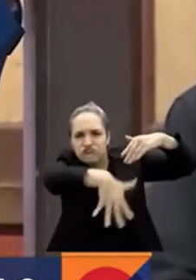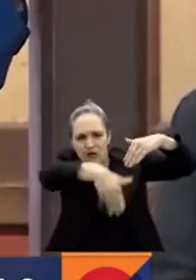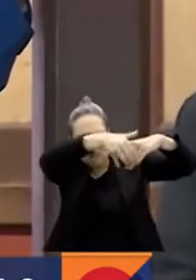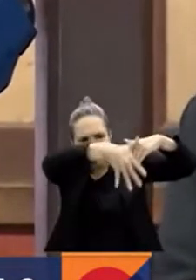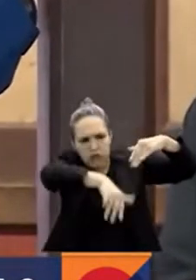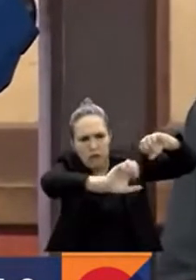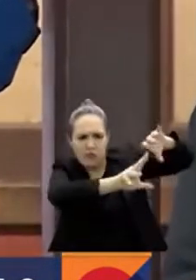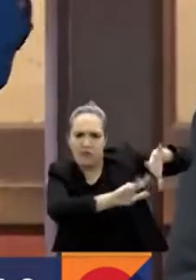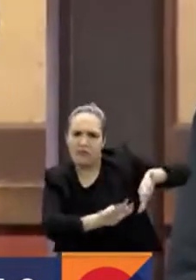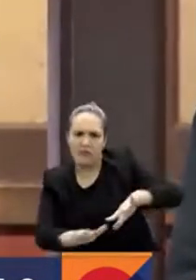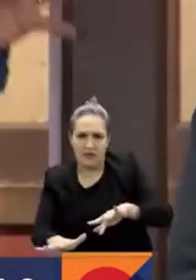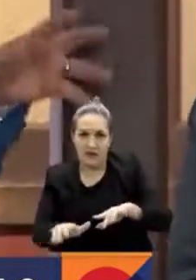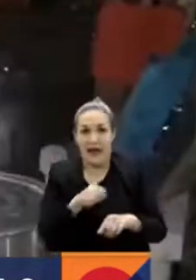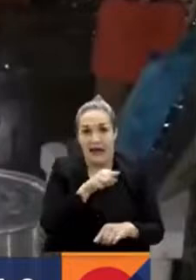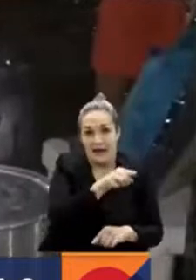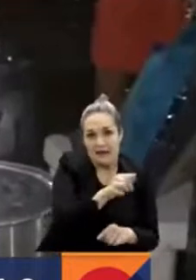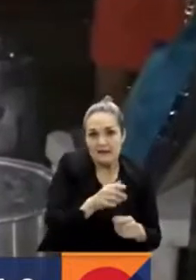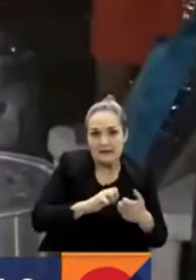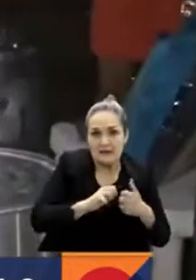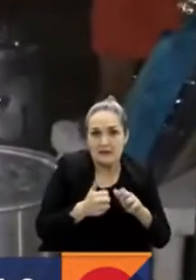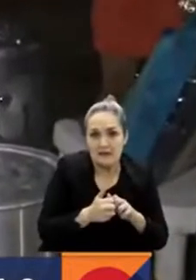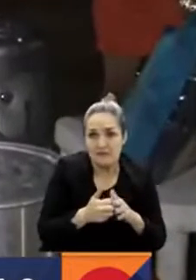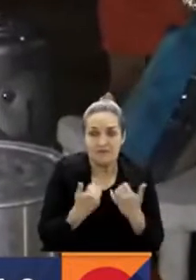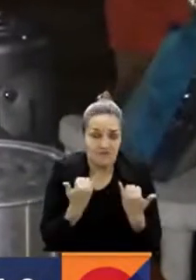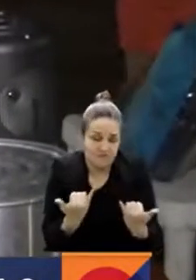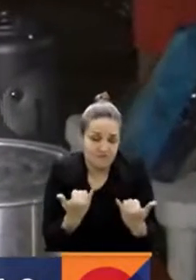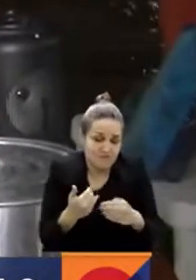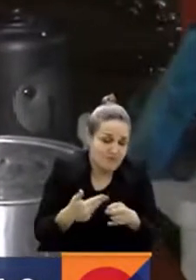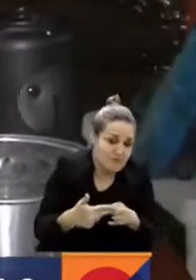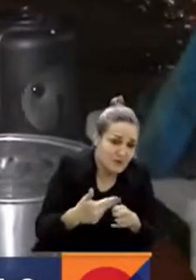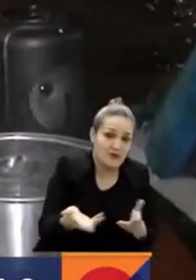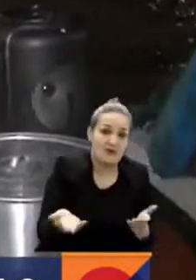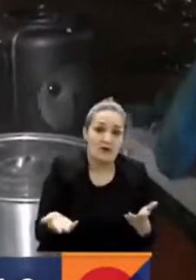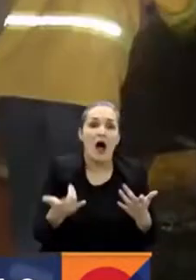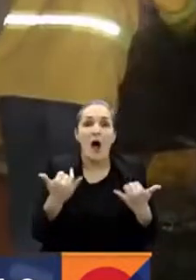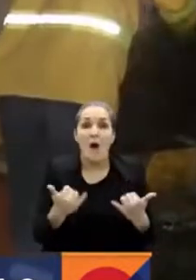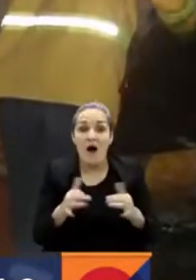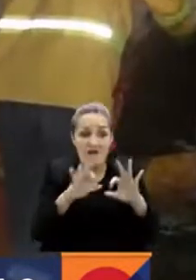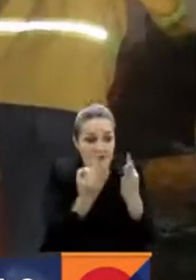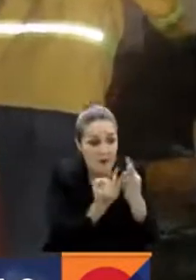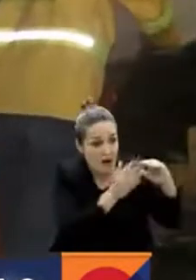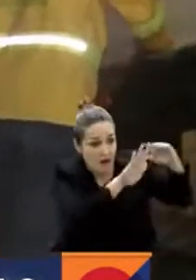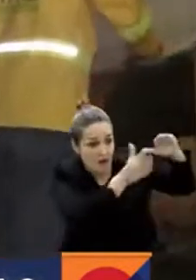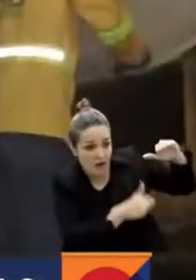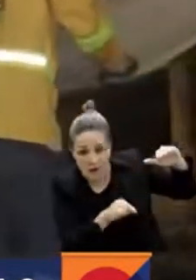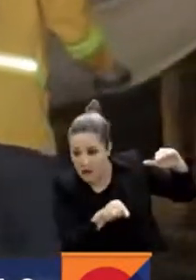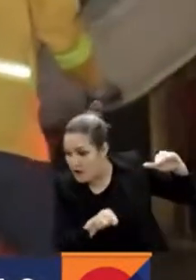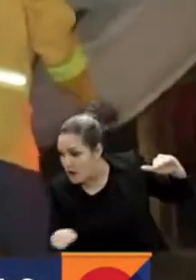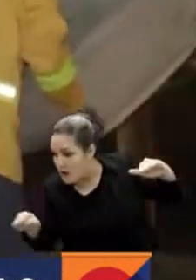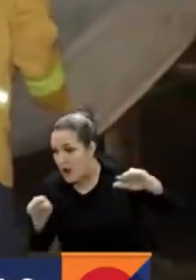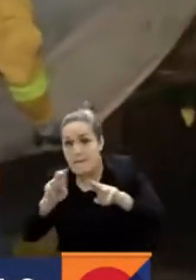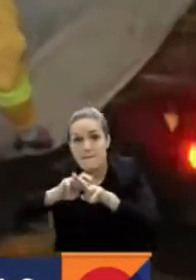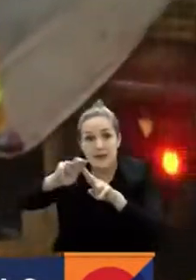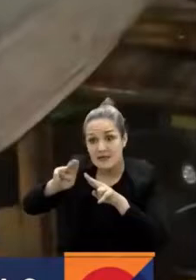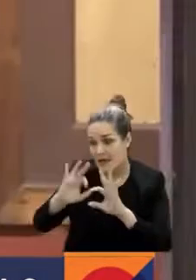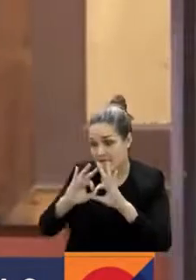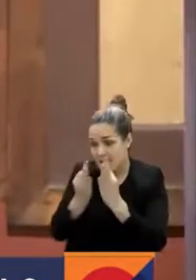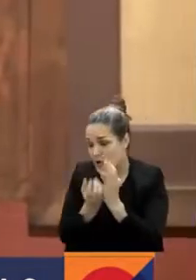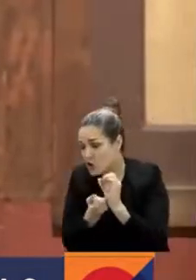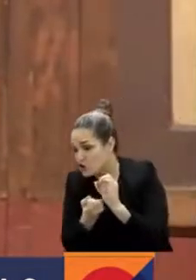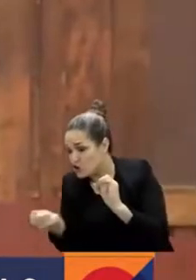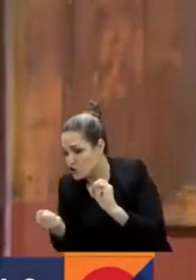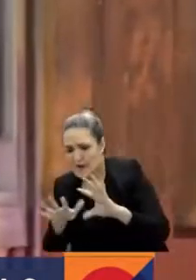agua corriendo entre ellas. Y anunció la reubicación de las familias de Manizales que están en alto riesgo.